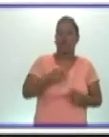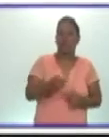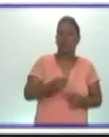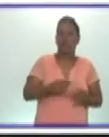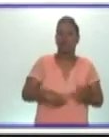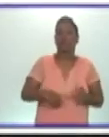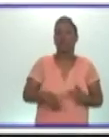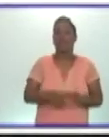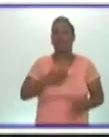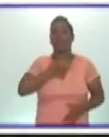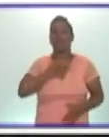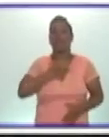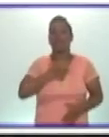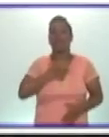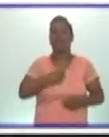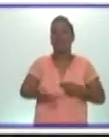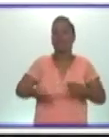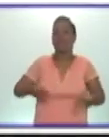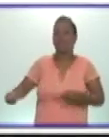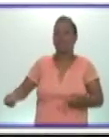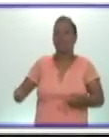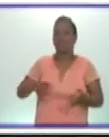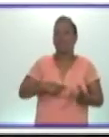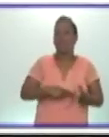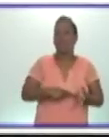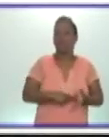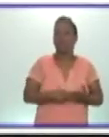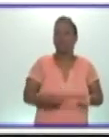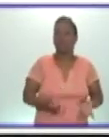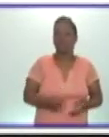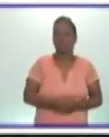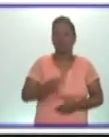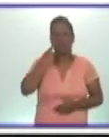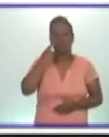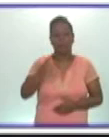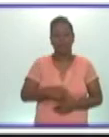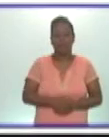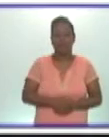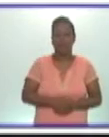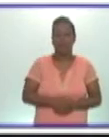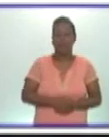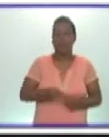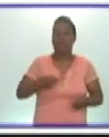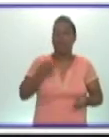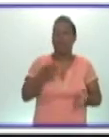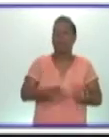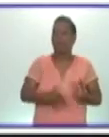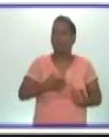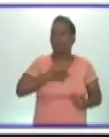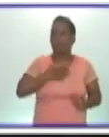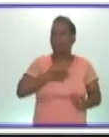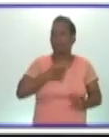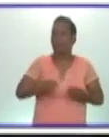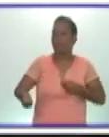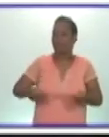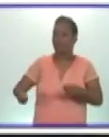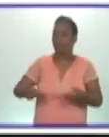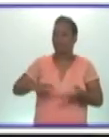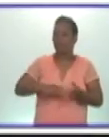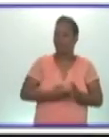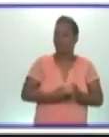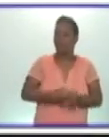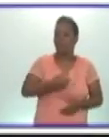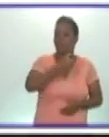propiedad distributiva de la multiplicación. ¡Veamos! La propiedad distributiva nos dice que